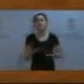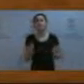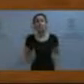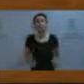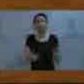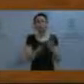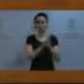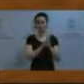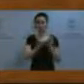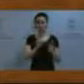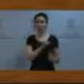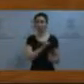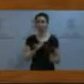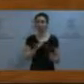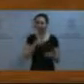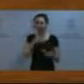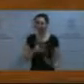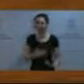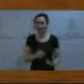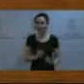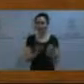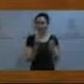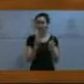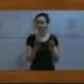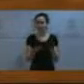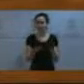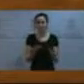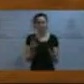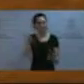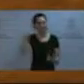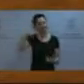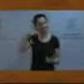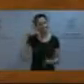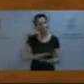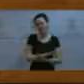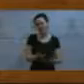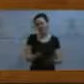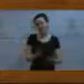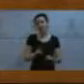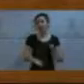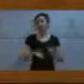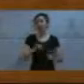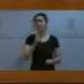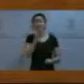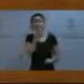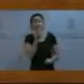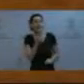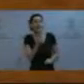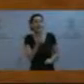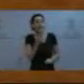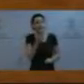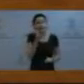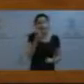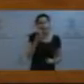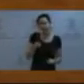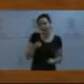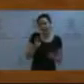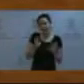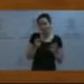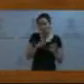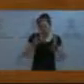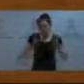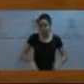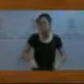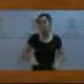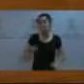legislación autonómica vigente y conocidos los hechos, ¿valora usted la conveniencia de instar la destitución de los máximos responsables del